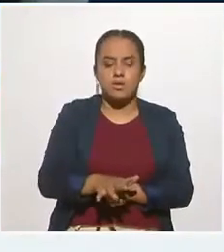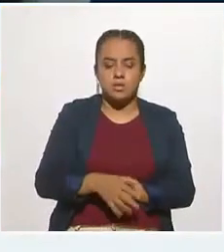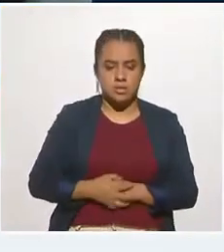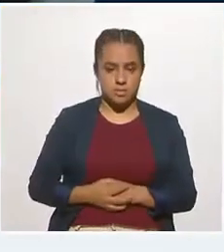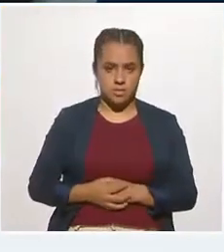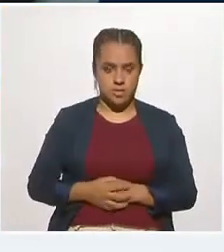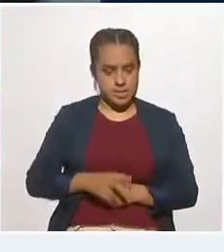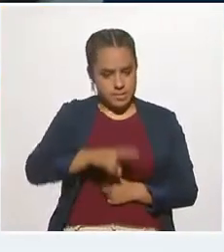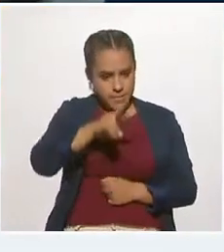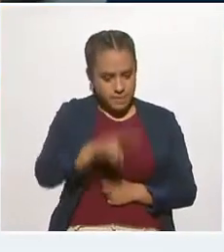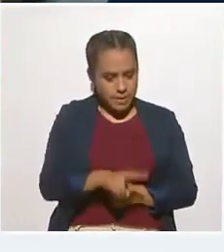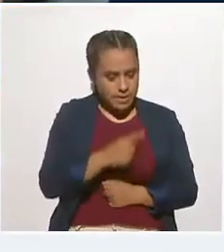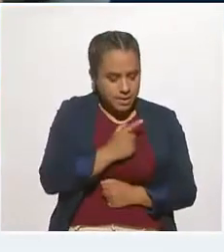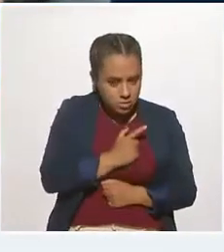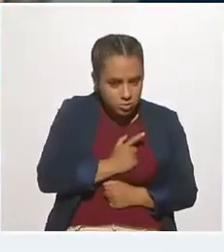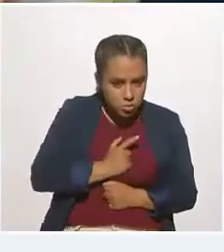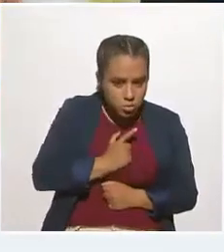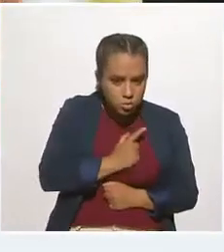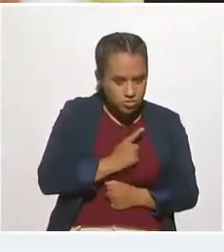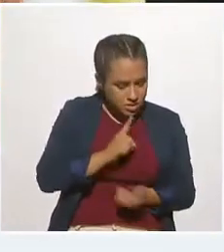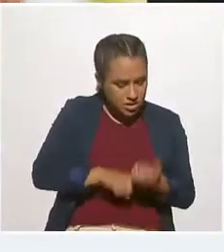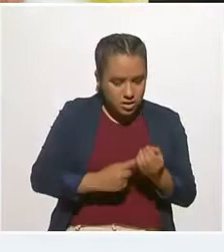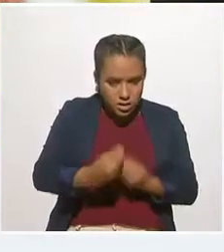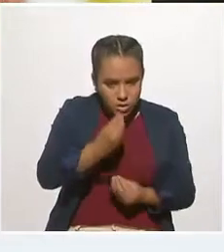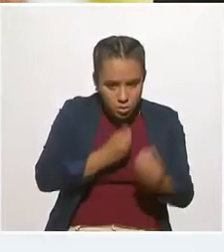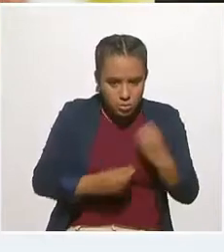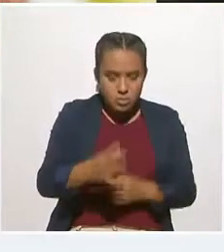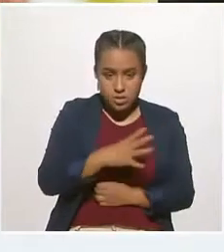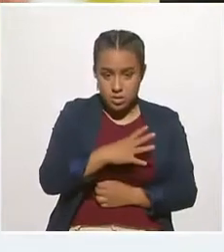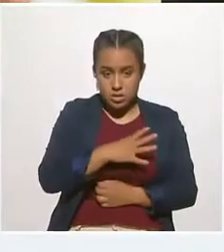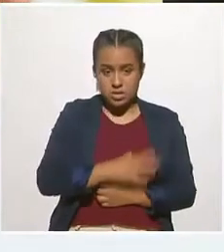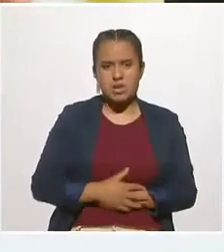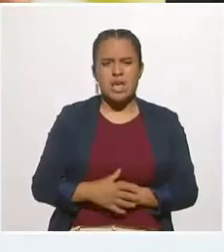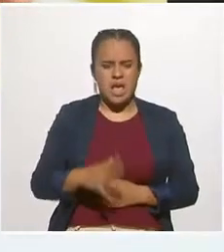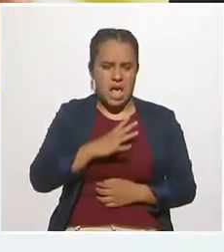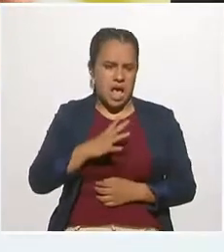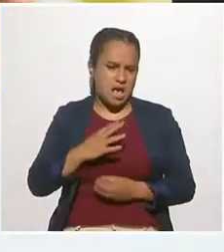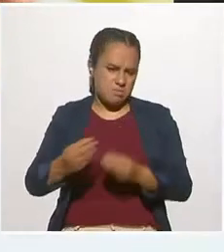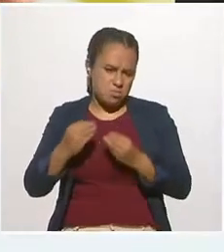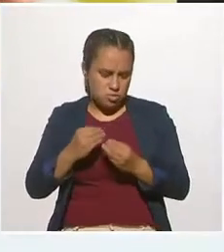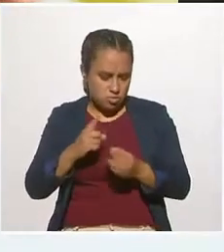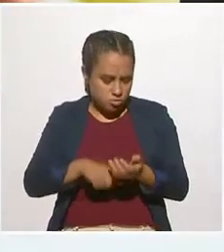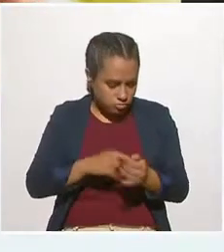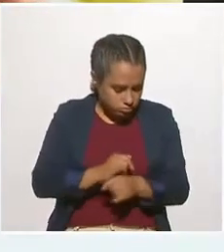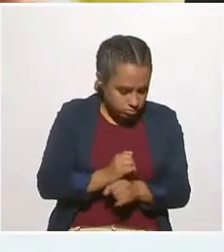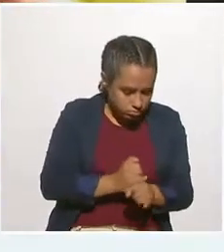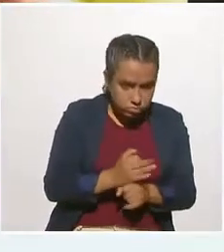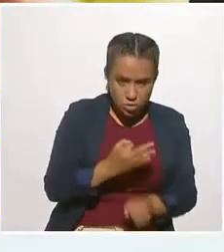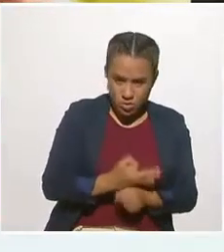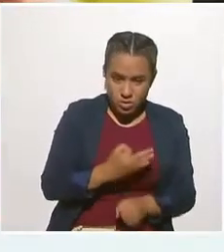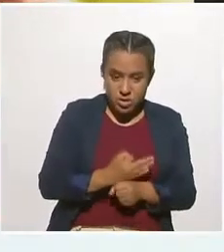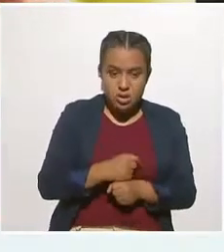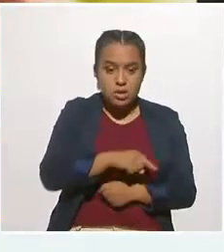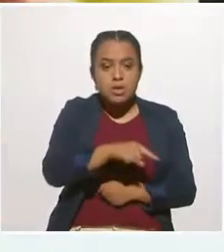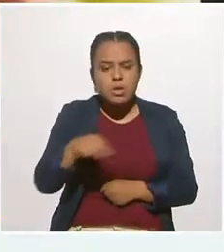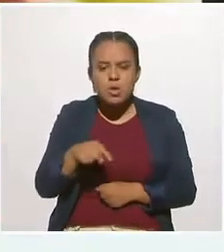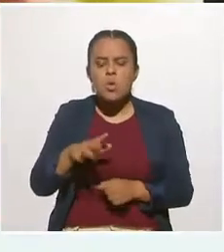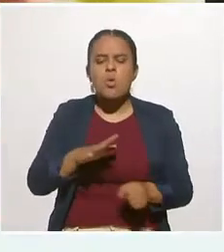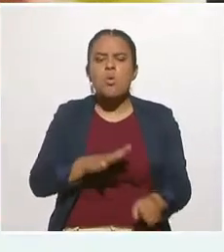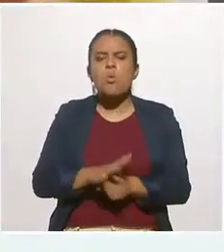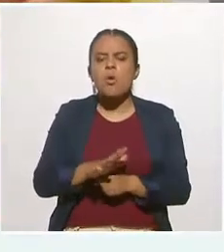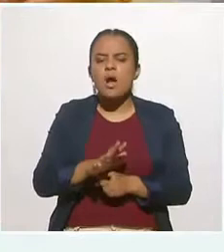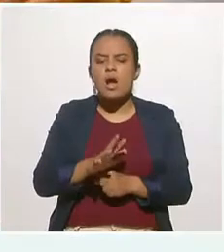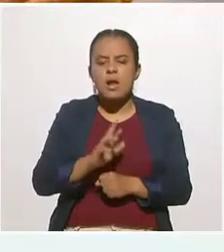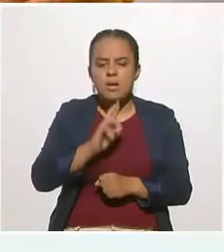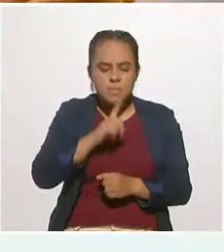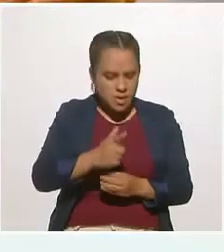gusto por los alimentos. Y hay muchos estudios actuales que están en búsqueda de cuál es el efecto del consumo de endulzantes